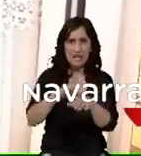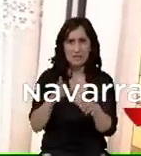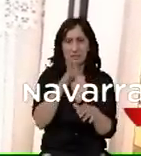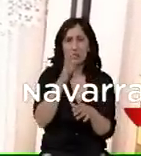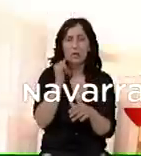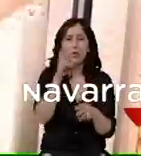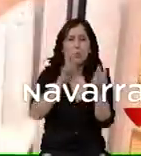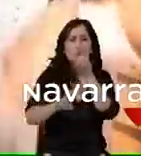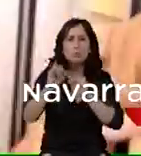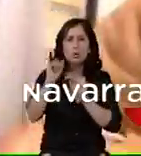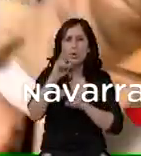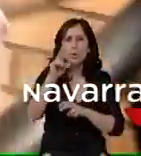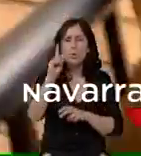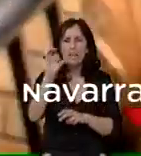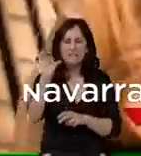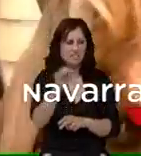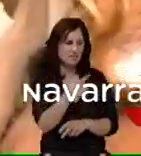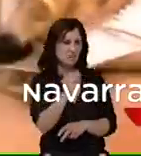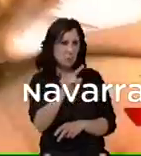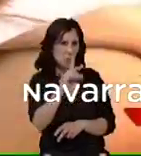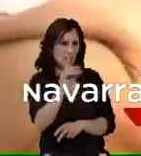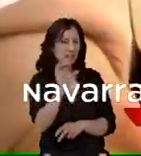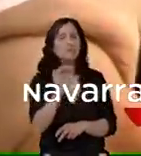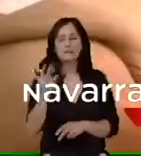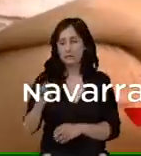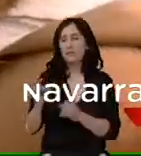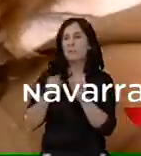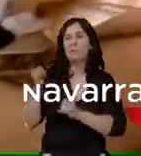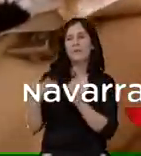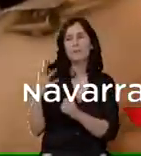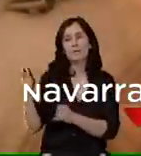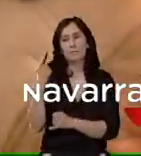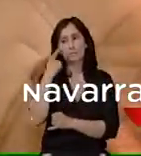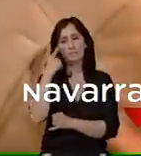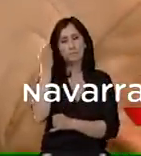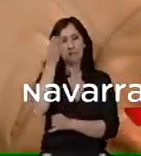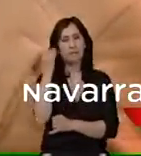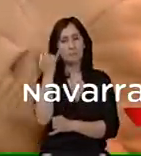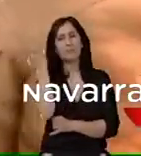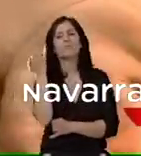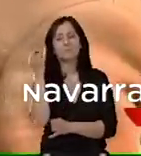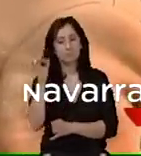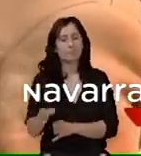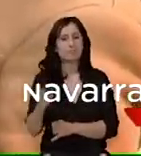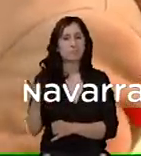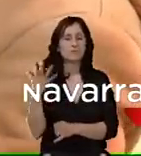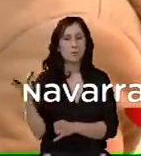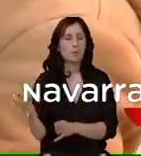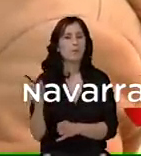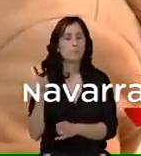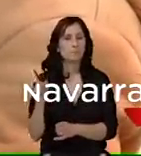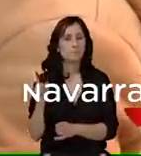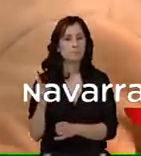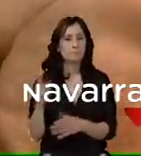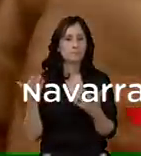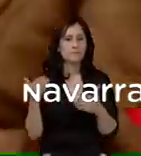Ah, ay, a Judas. Sí, a Judas, que me ha robado la bici. Que sí. Que se cree que no la he visto. No me está grabando. Oye, pero vaya